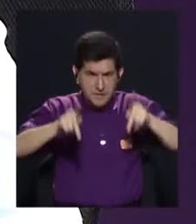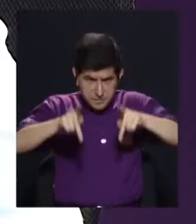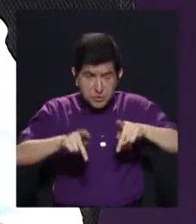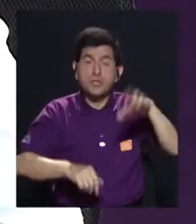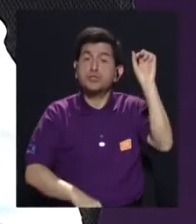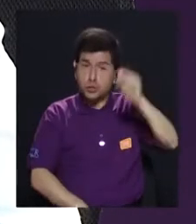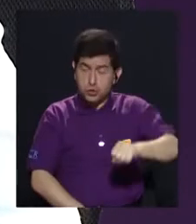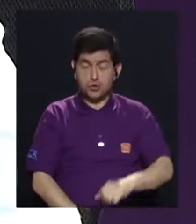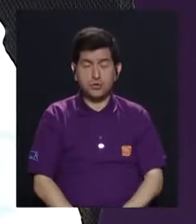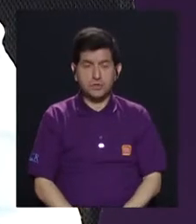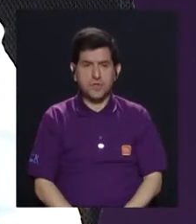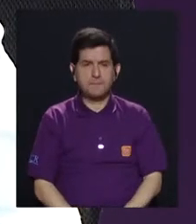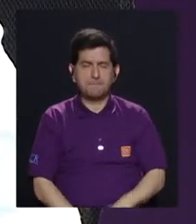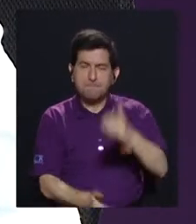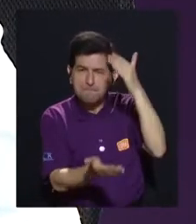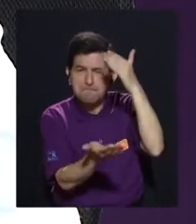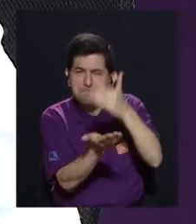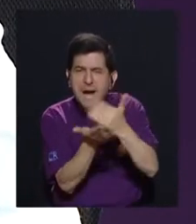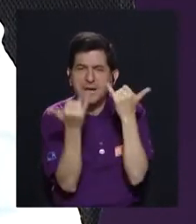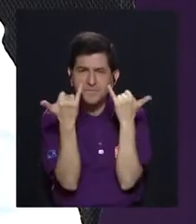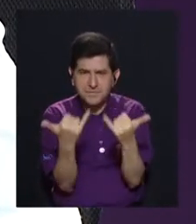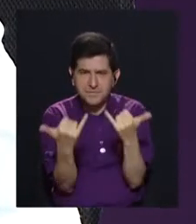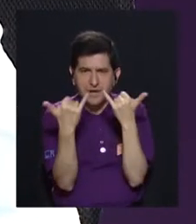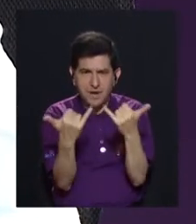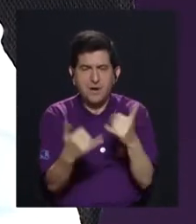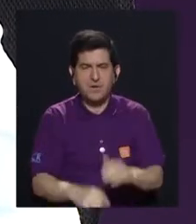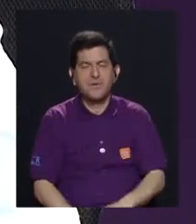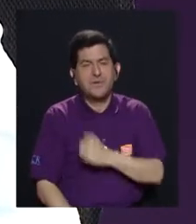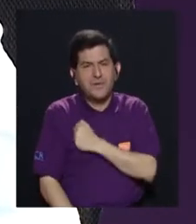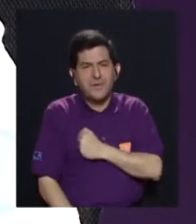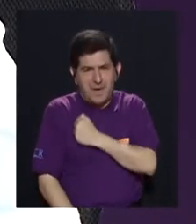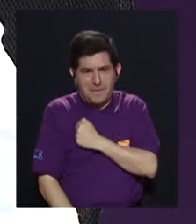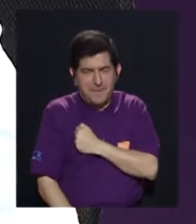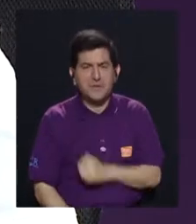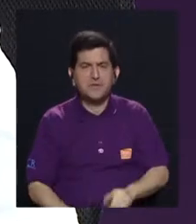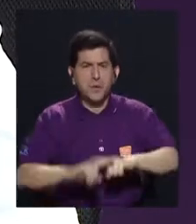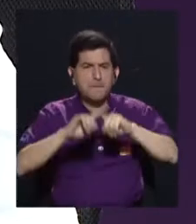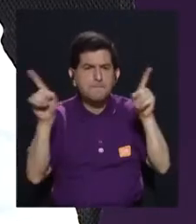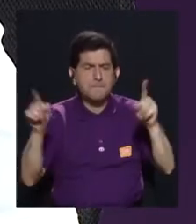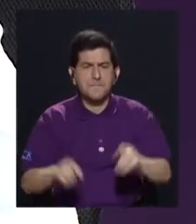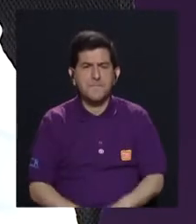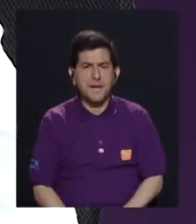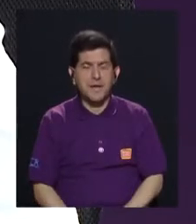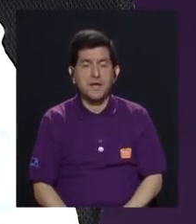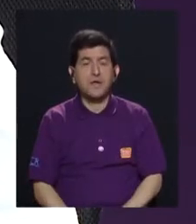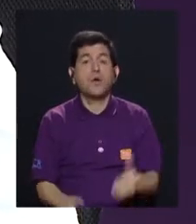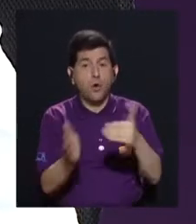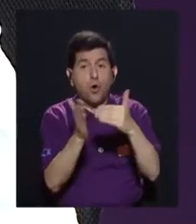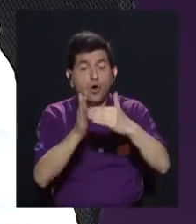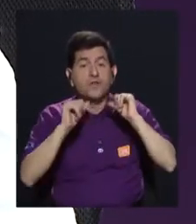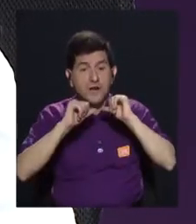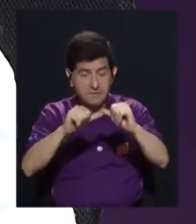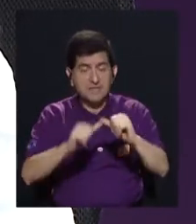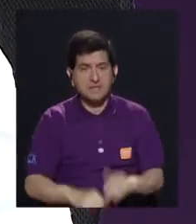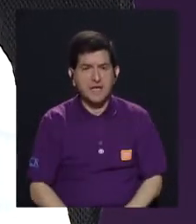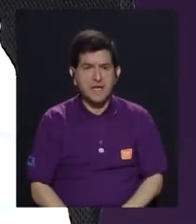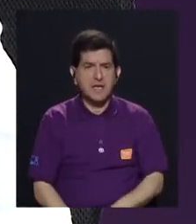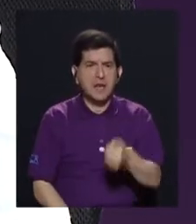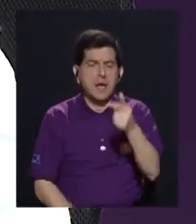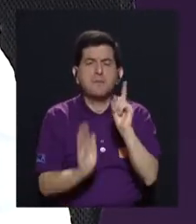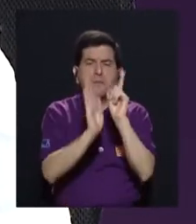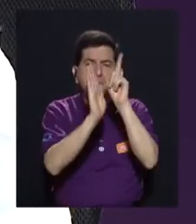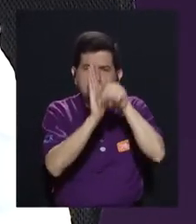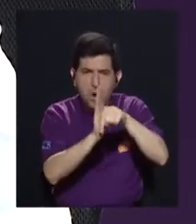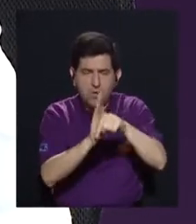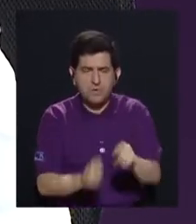además se famosa banda ligera un corte en este momento perdone que la interrumpa pero vamos a estar de regreso sólo en unos minutos